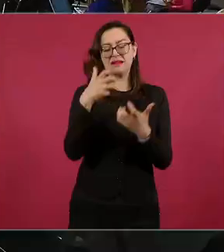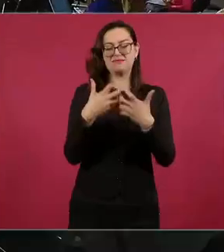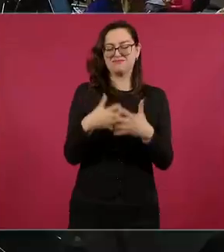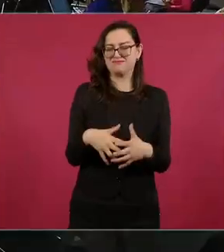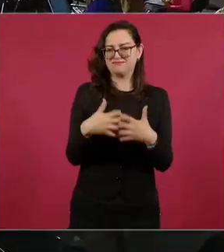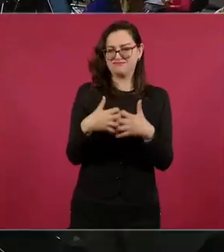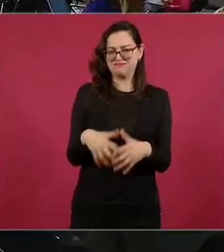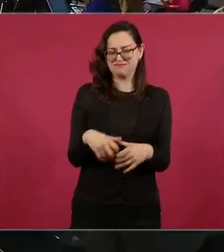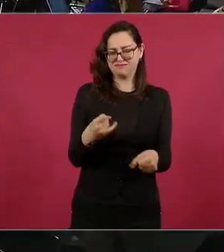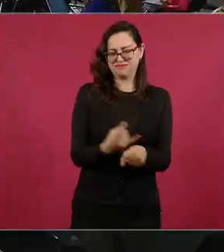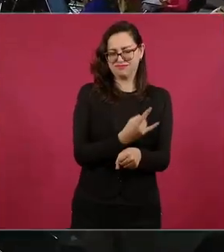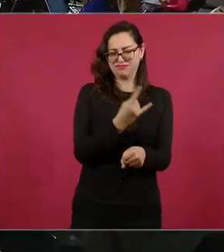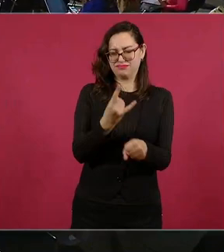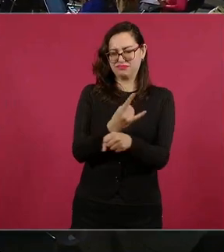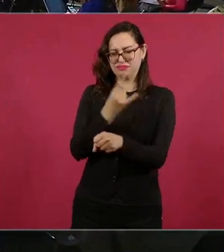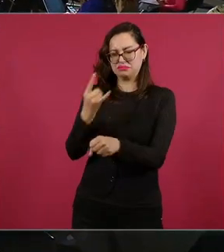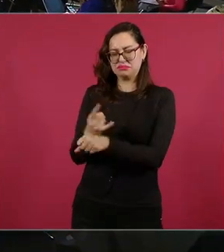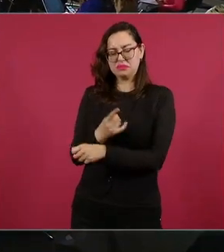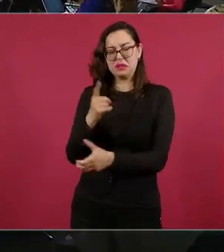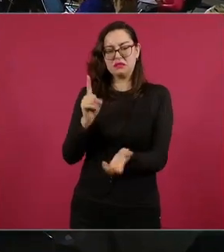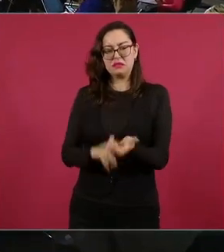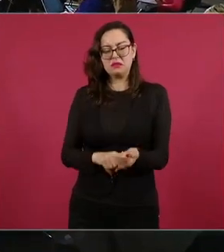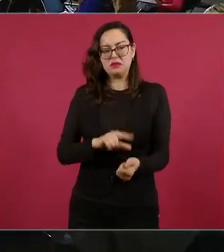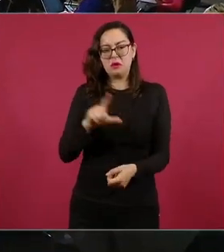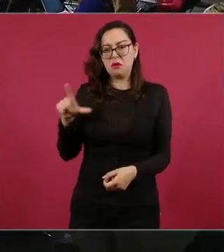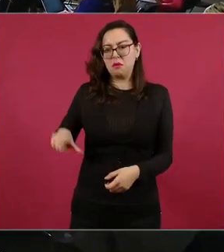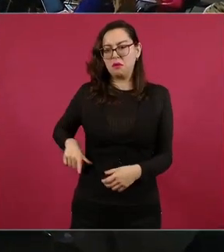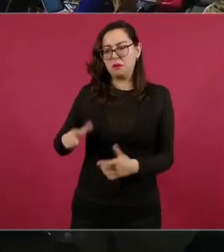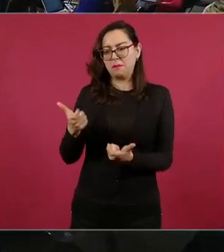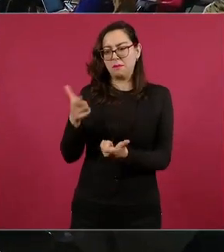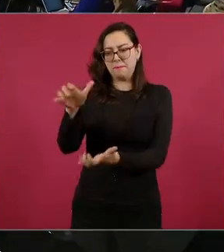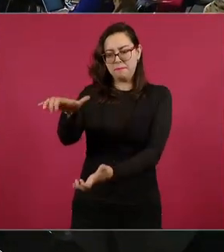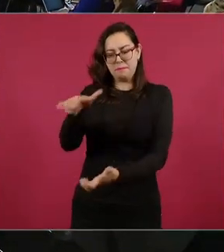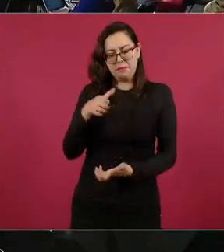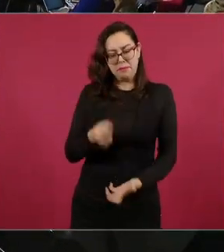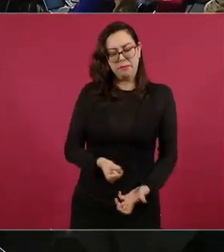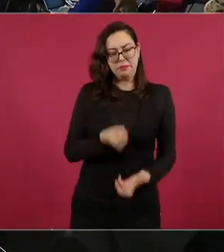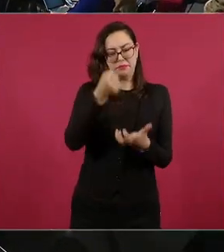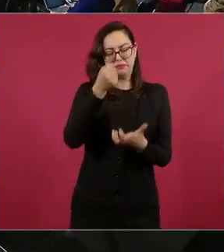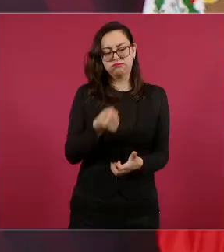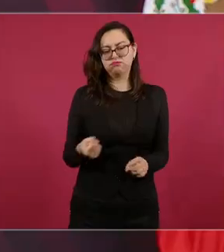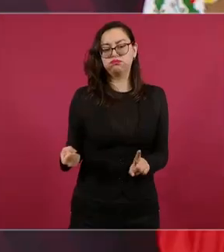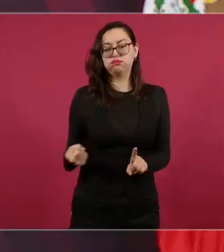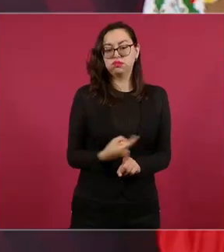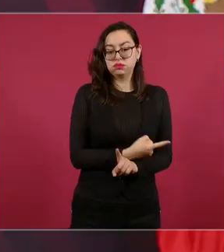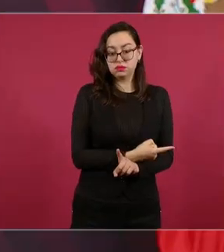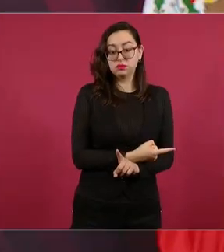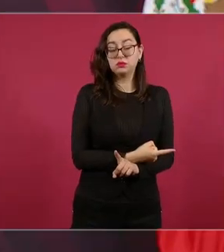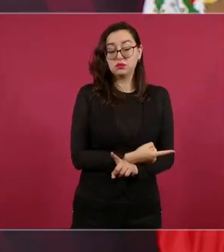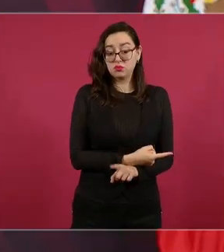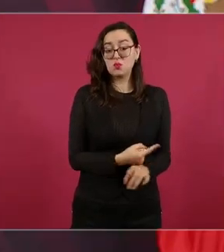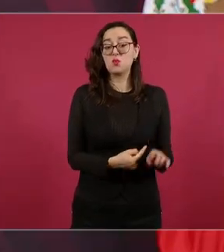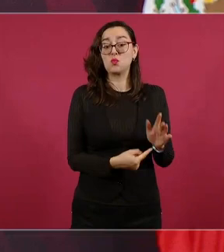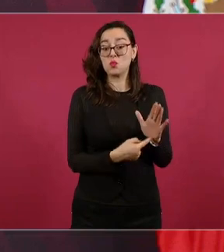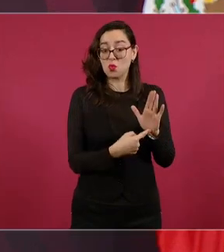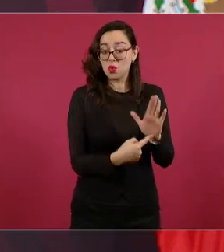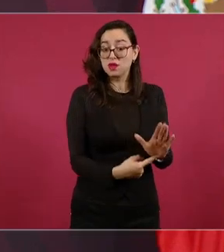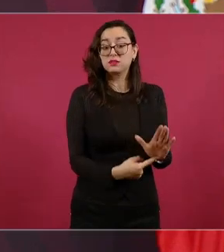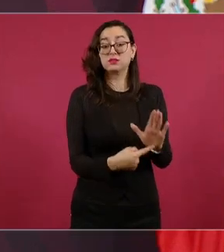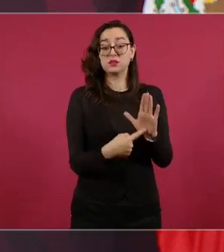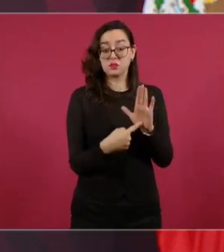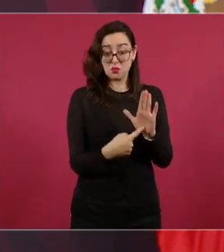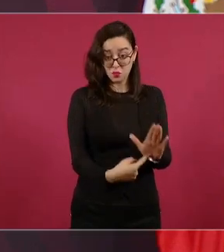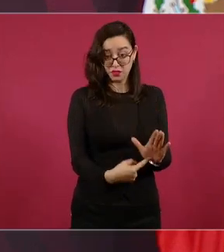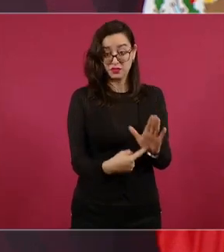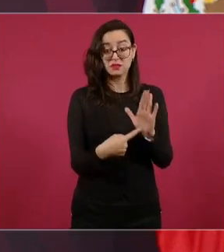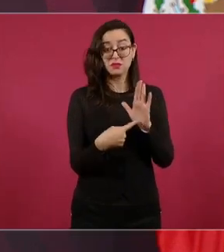manejo de la hacienda pública. Señala que el progreso material se había